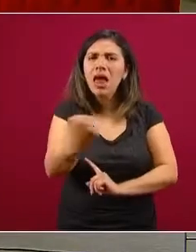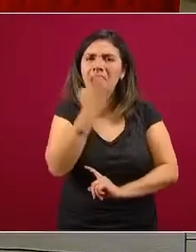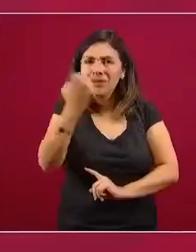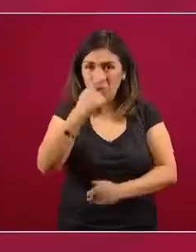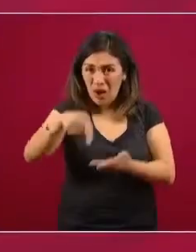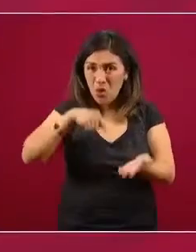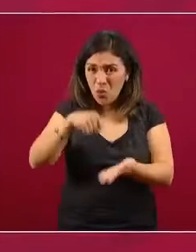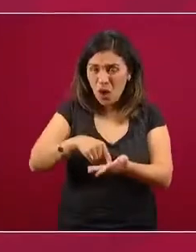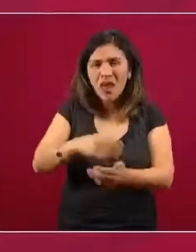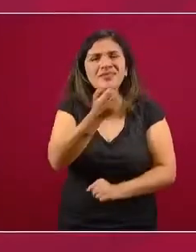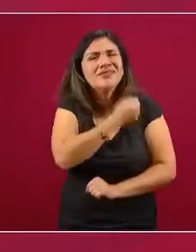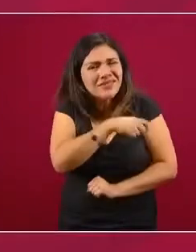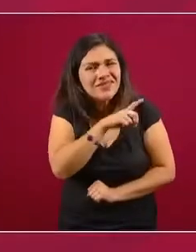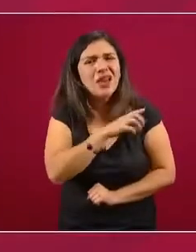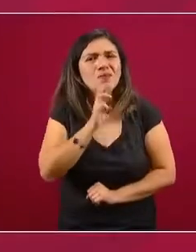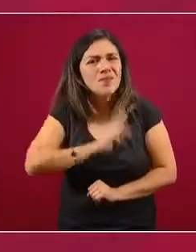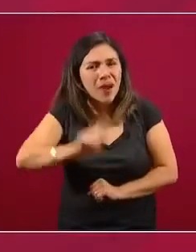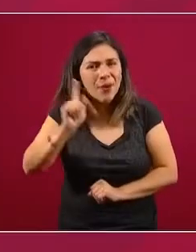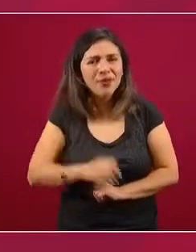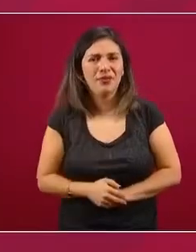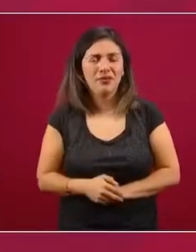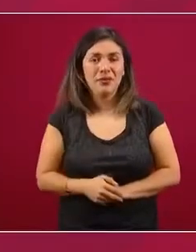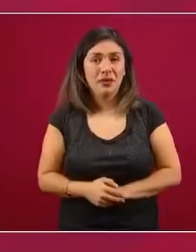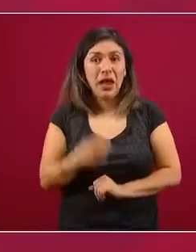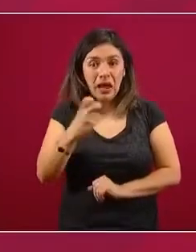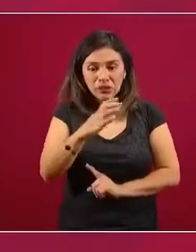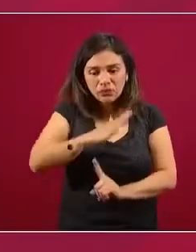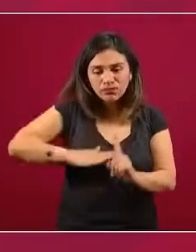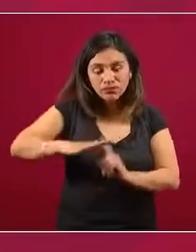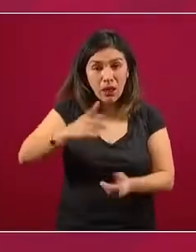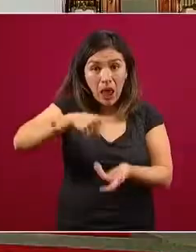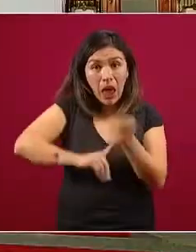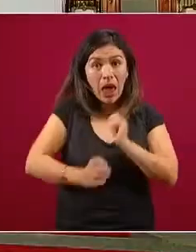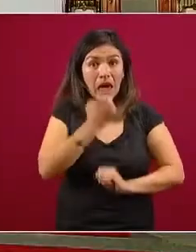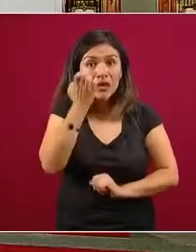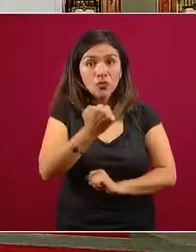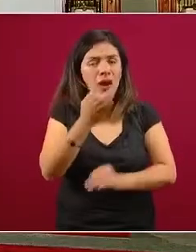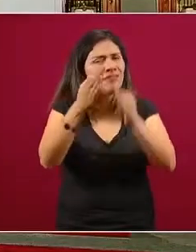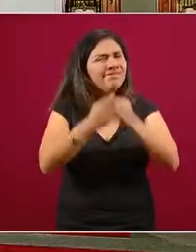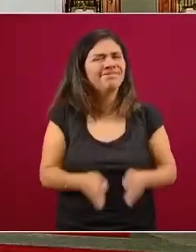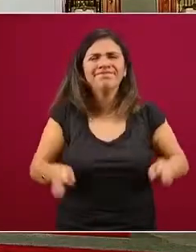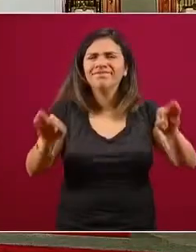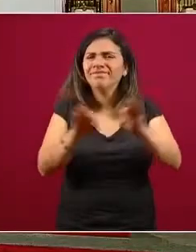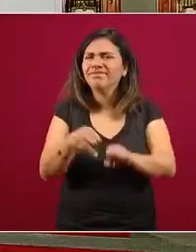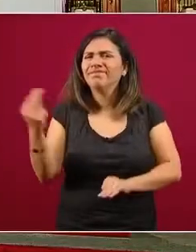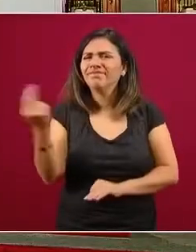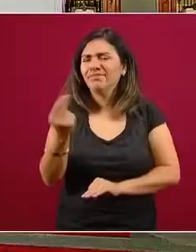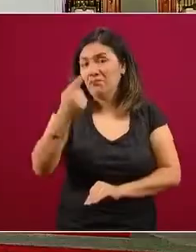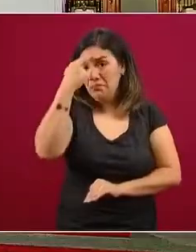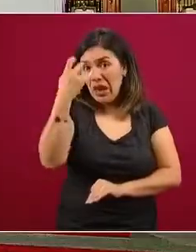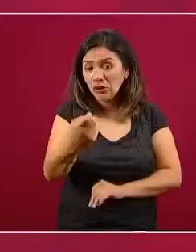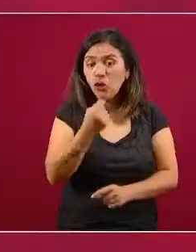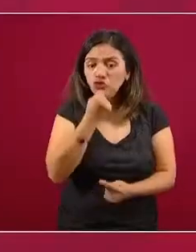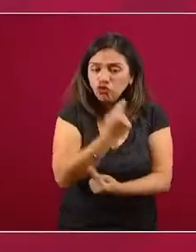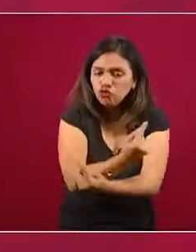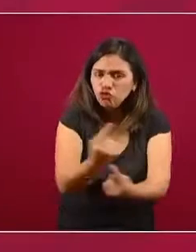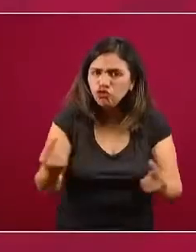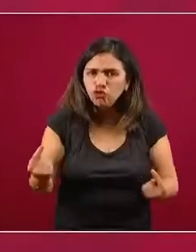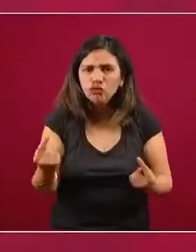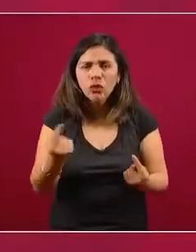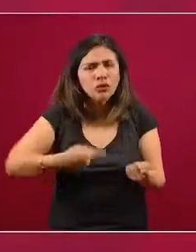escolares saludables. Estos ambientes escolares saludables son indispensables en la medida en que niños y